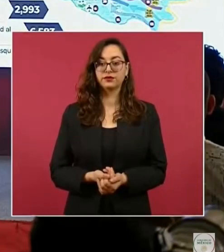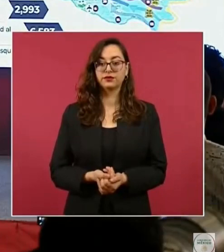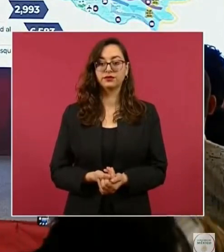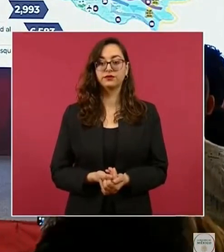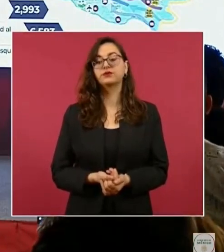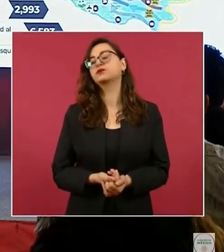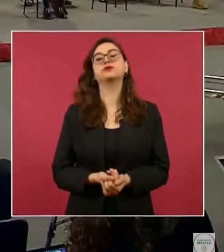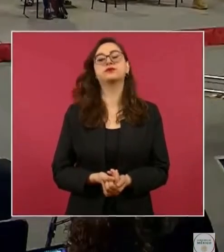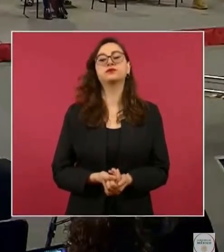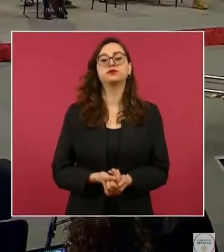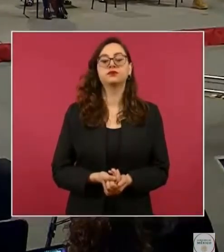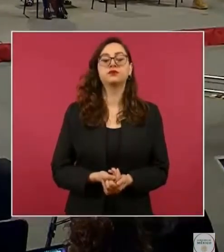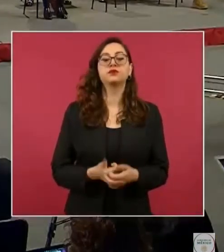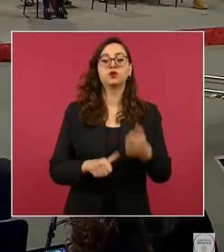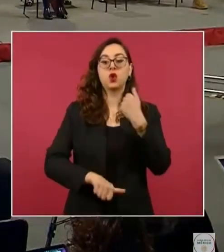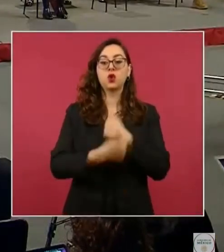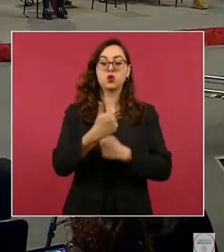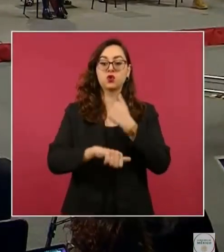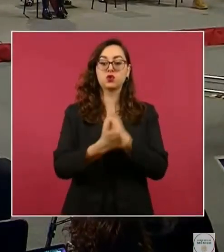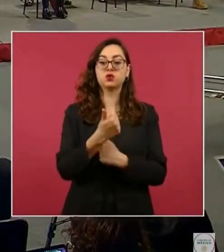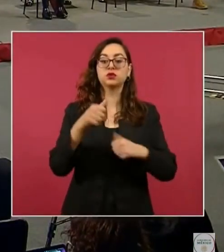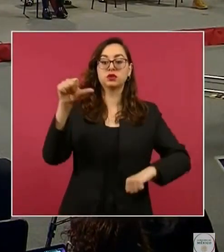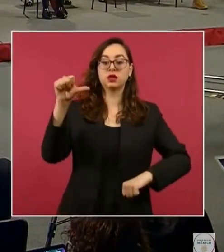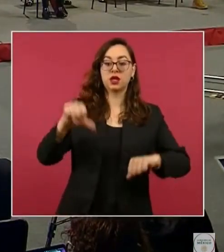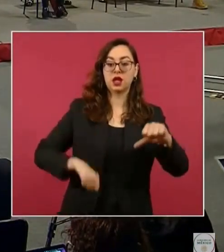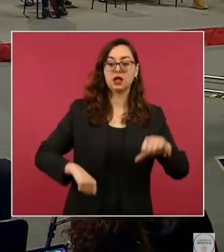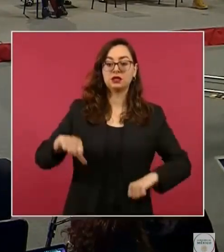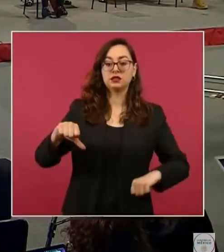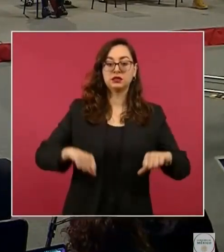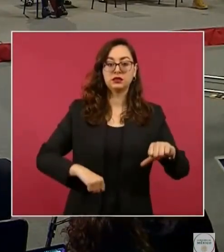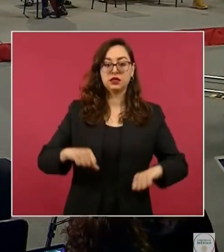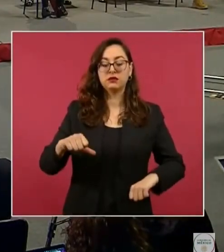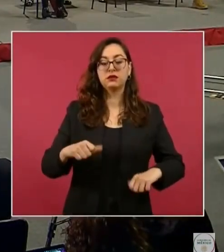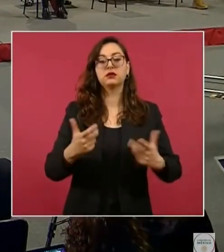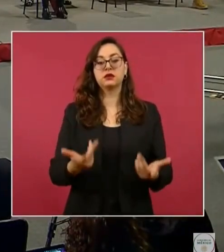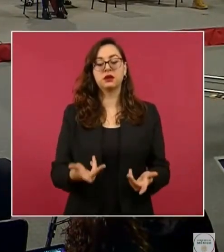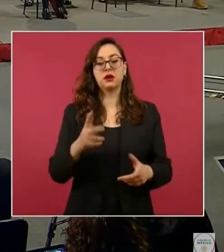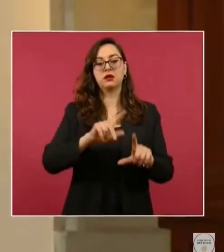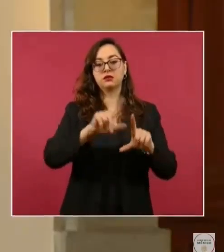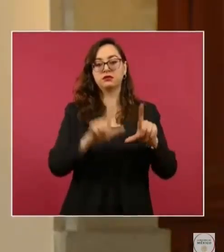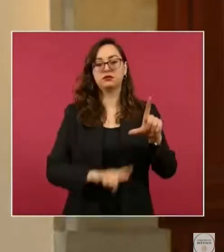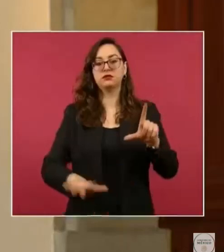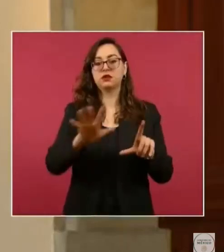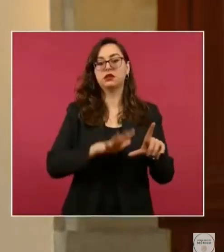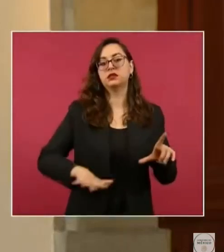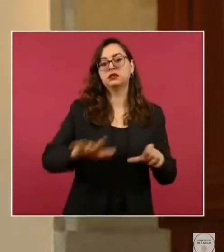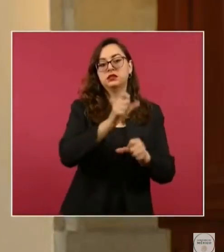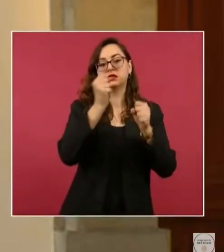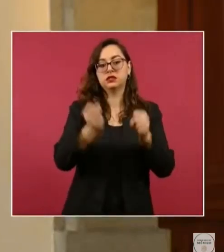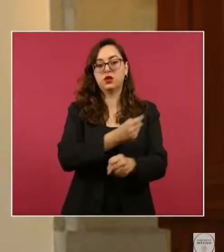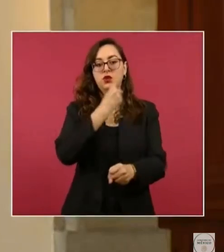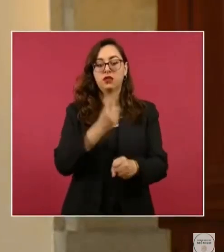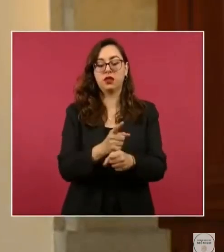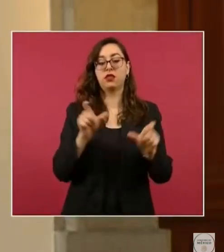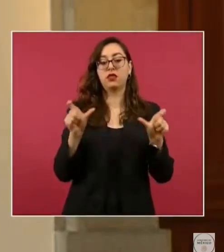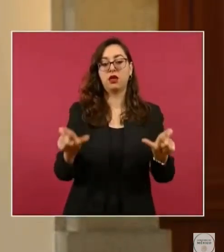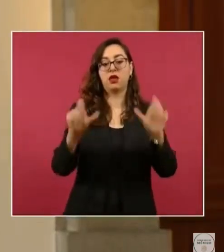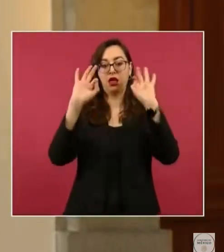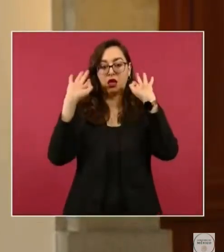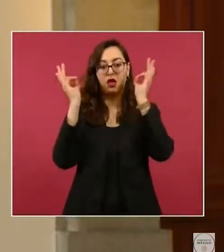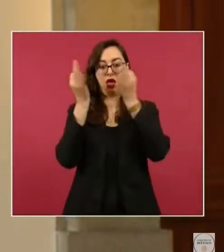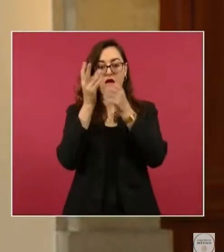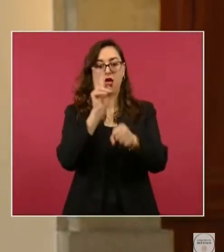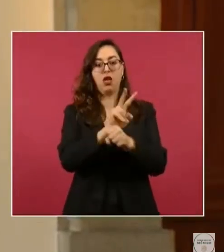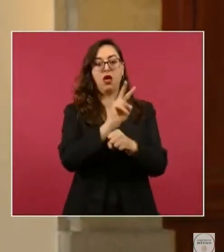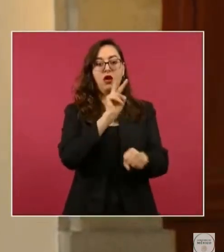En estas 11 misiones, que son en la Estrategia Nacional de Seguridad Pública, la Estrategia para el Fortalecimiento de Aduanas, la Vigilancia